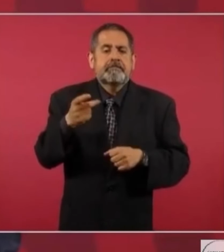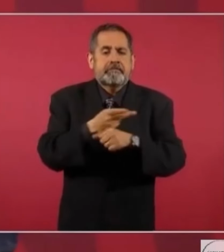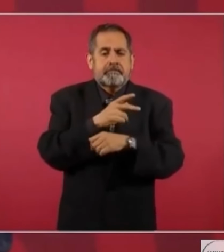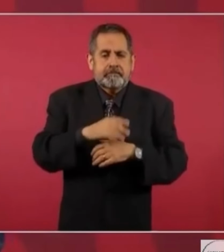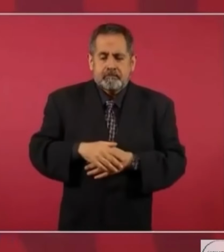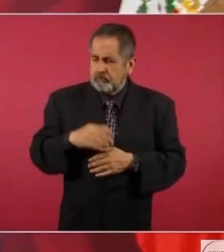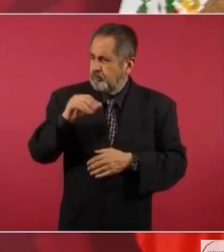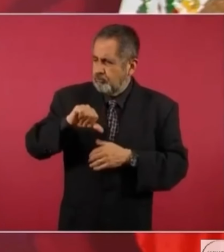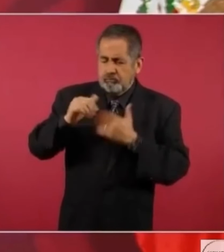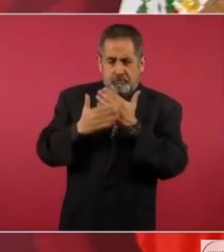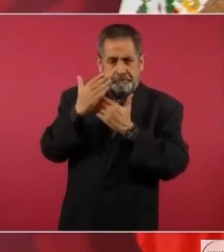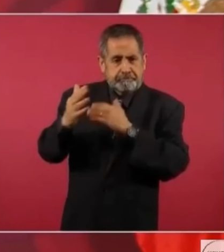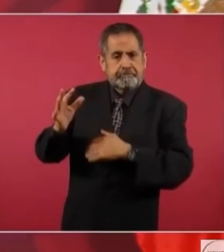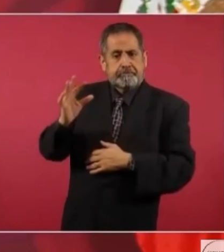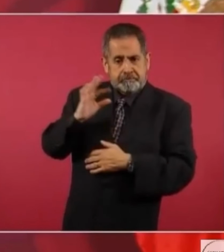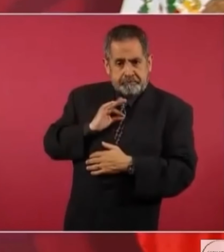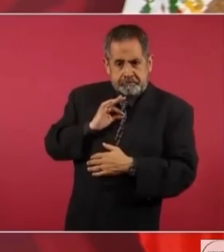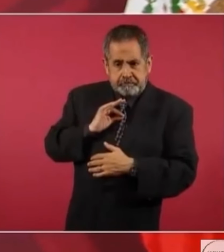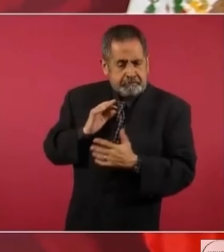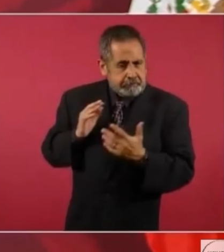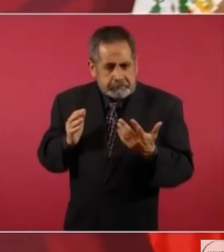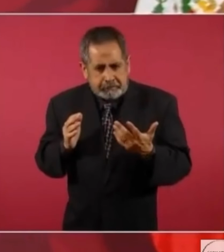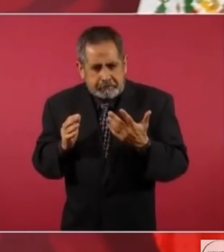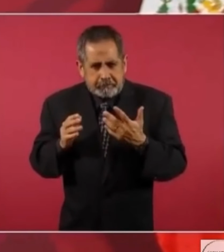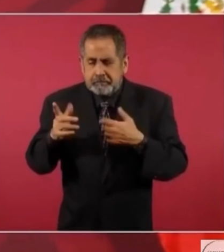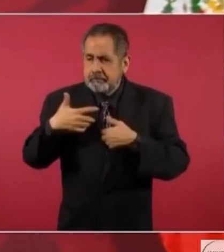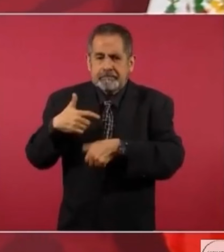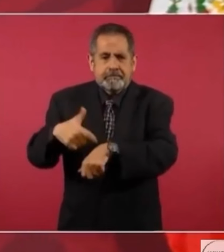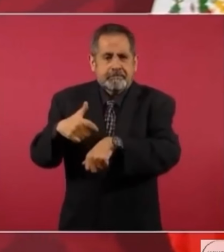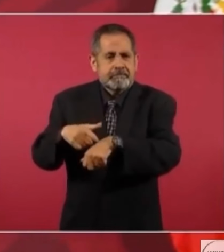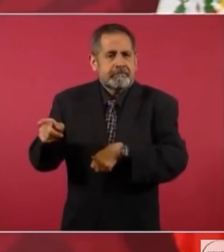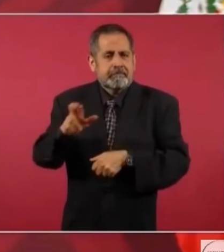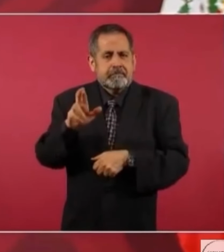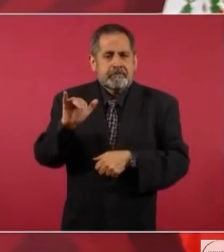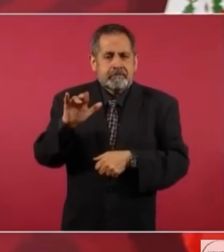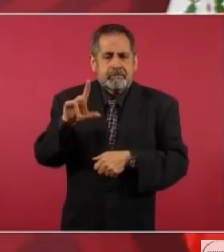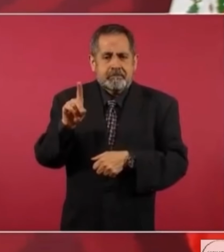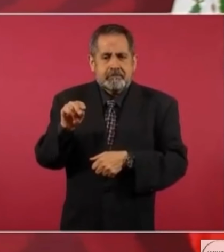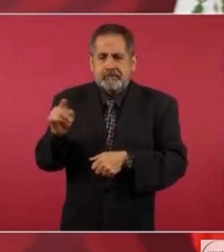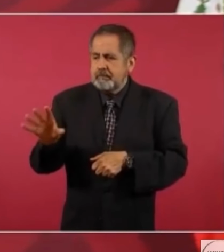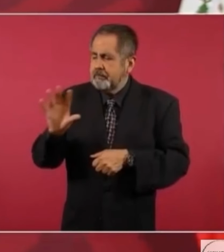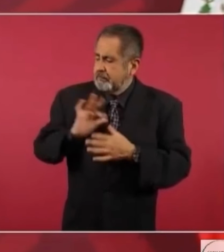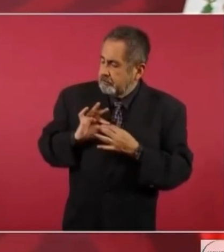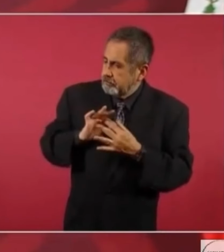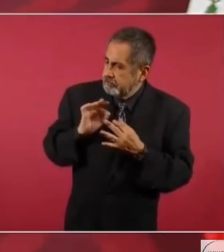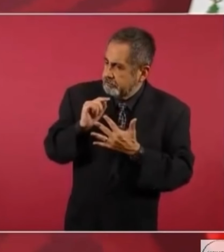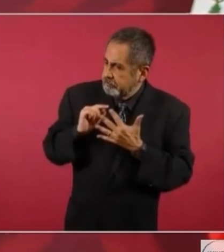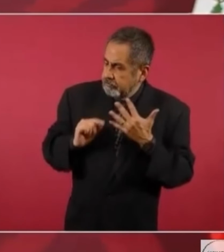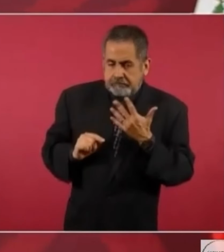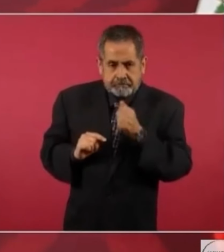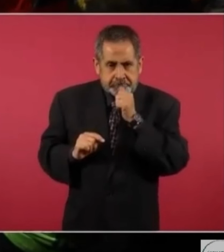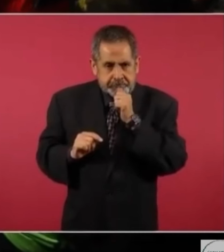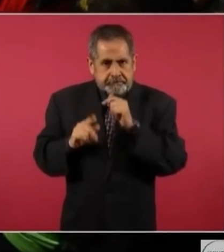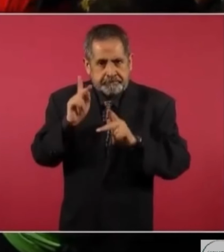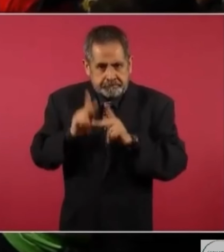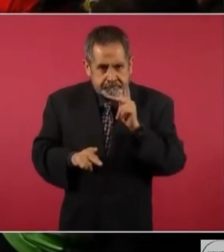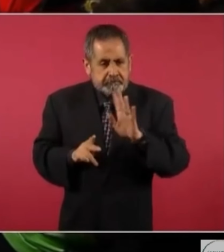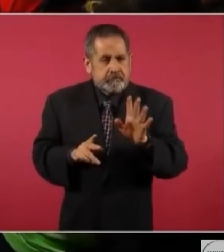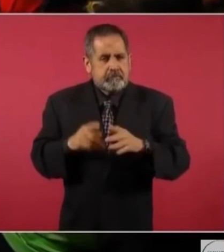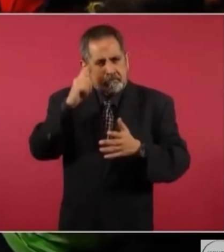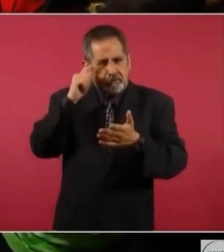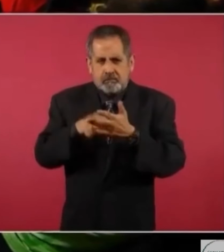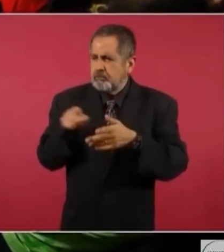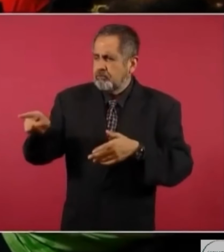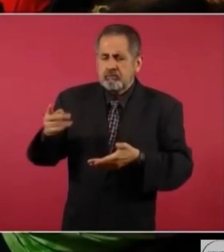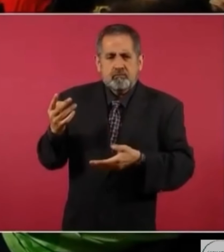hoy me informaron nada más que no le dio tiempo a Ricardo Este creo que lo